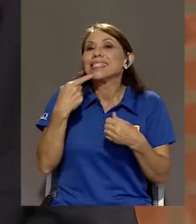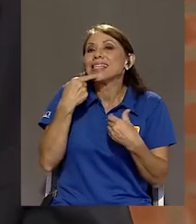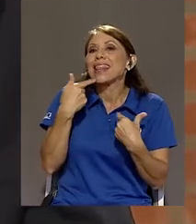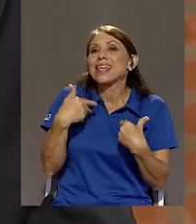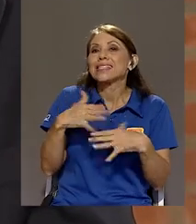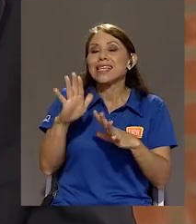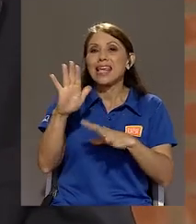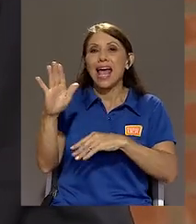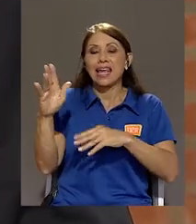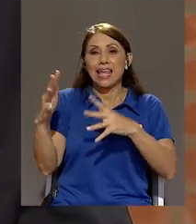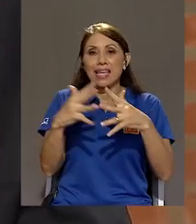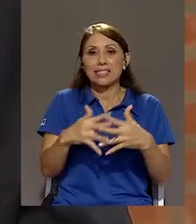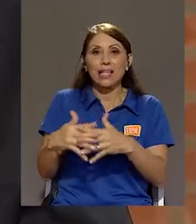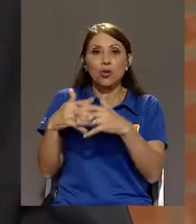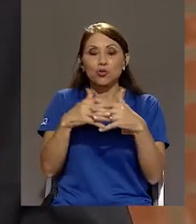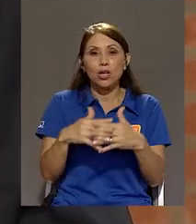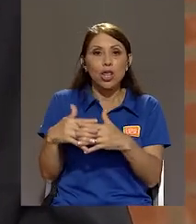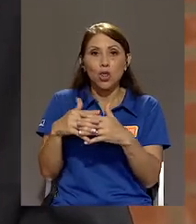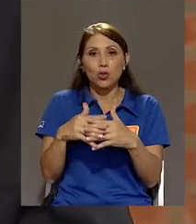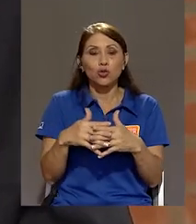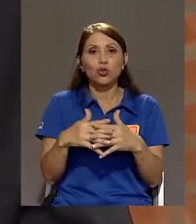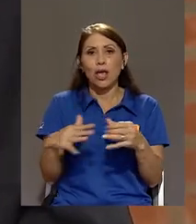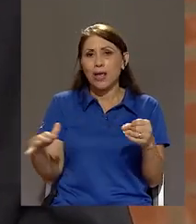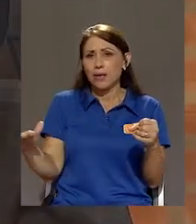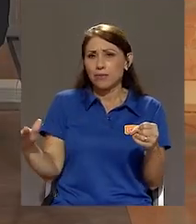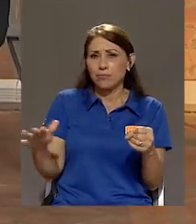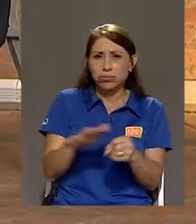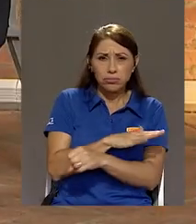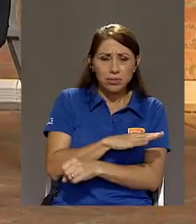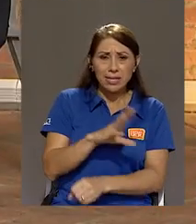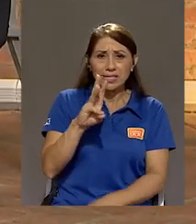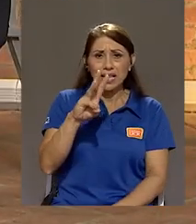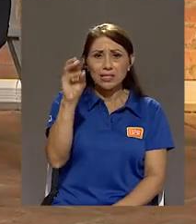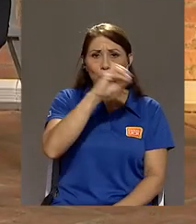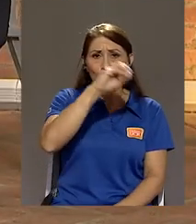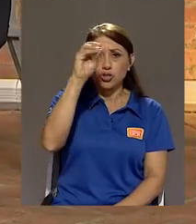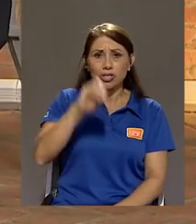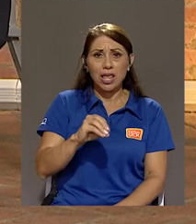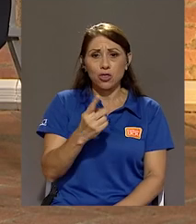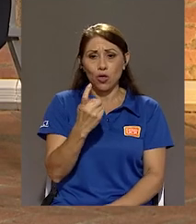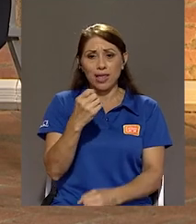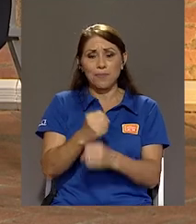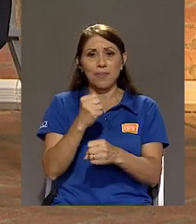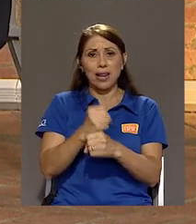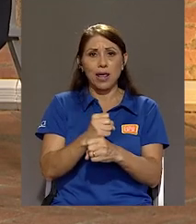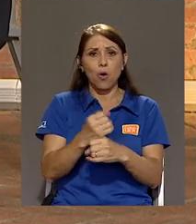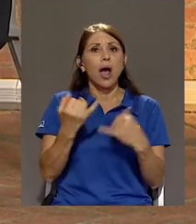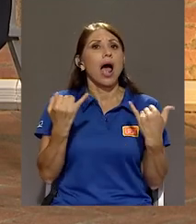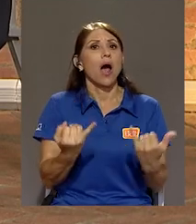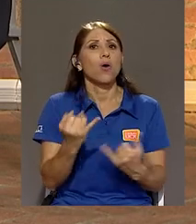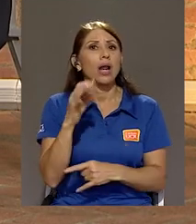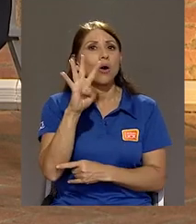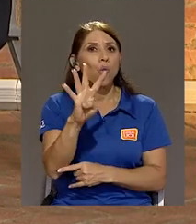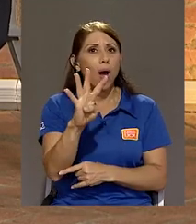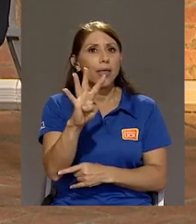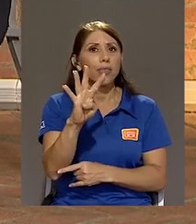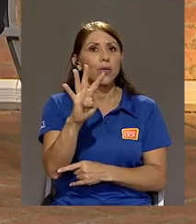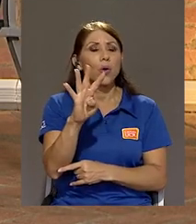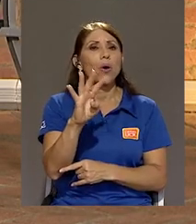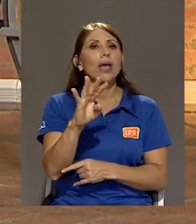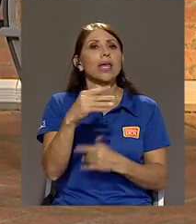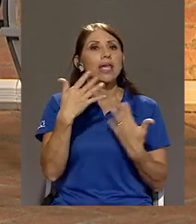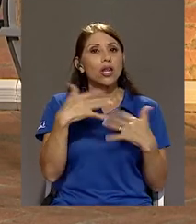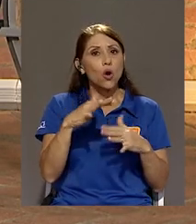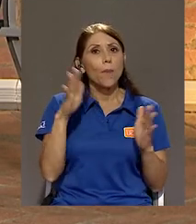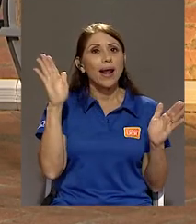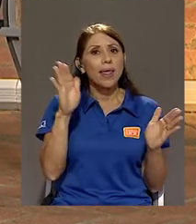decía que la ocupación plena era 6% de desempleo. Ya van por 4 y no para de bajar el desempleo. No para de